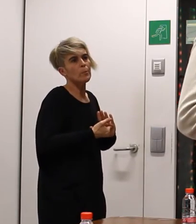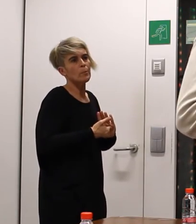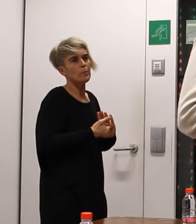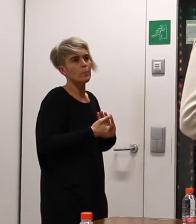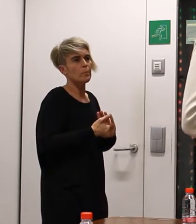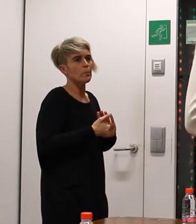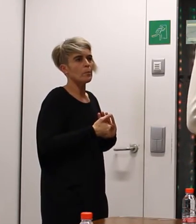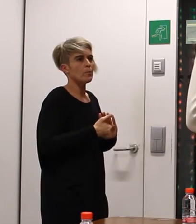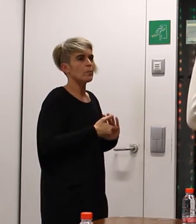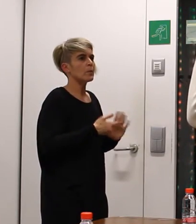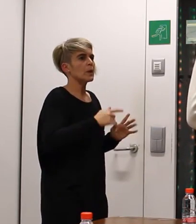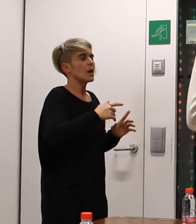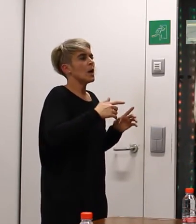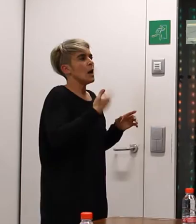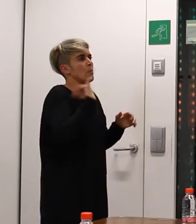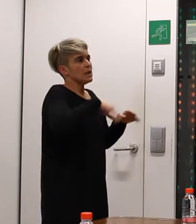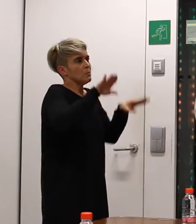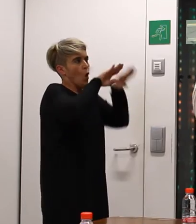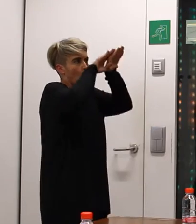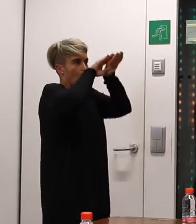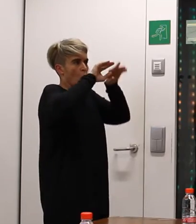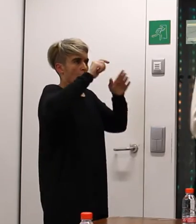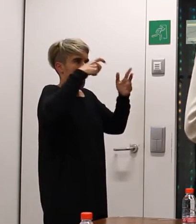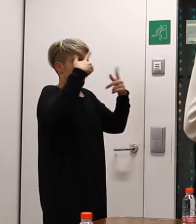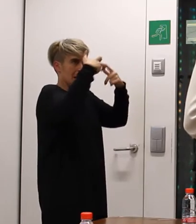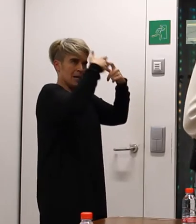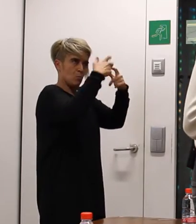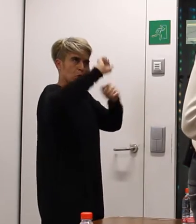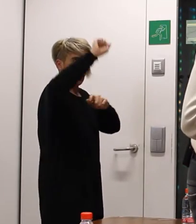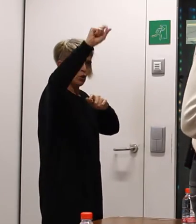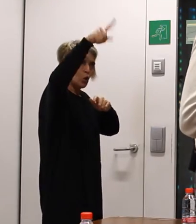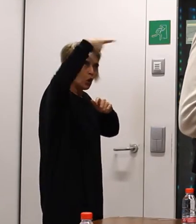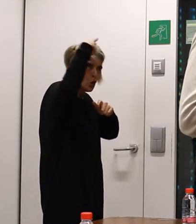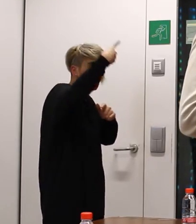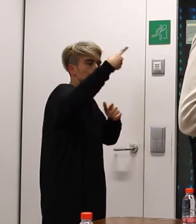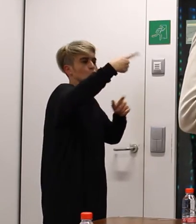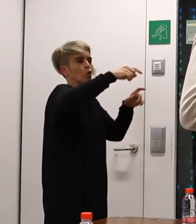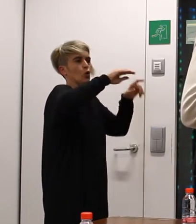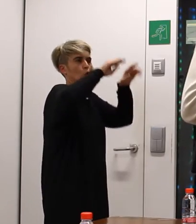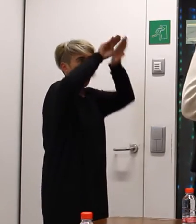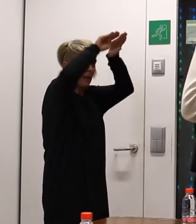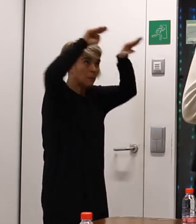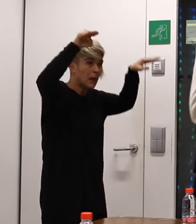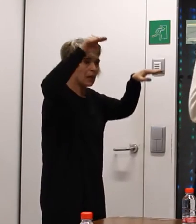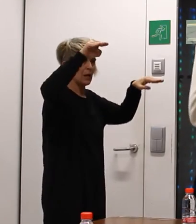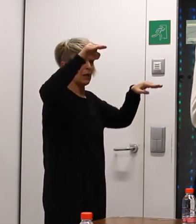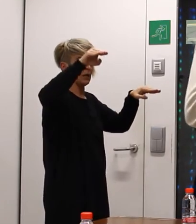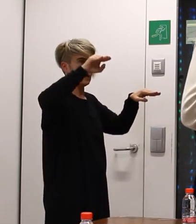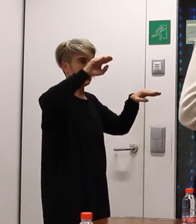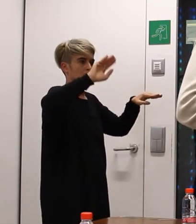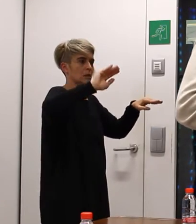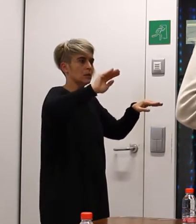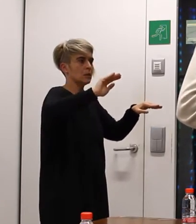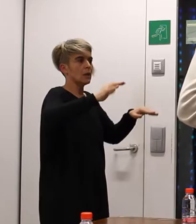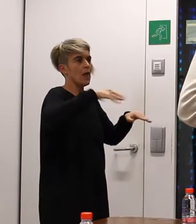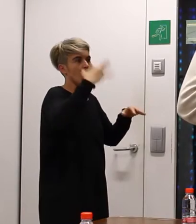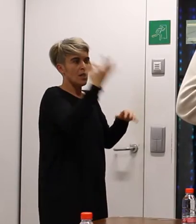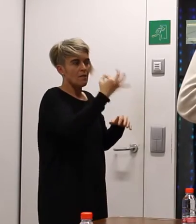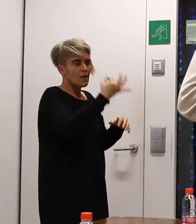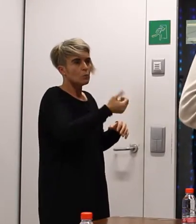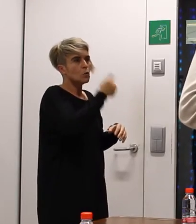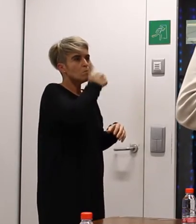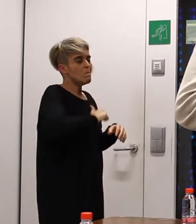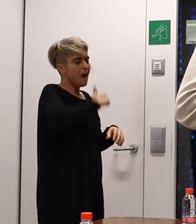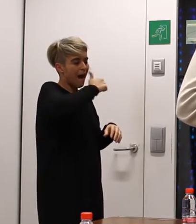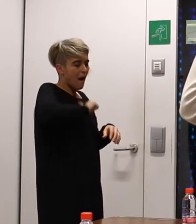la ley del impuesto al sol más las barbaridades que podían aparecer en cada Consejo de Ministros nos aconsejaban aguantarnos un poco, porque la